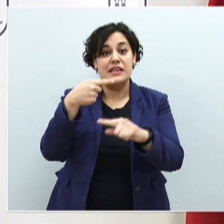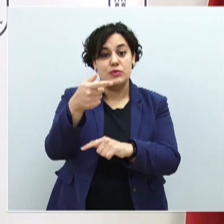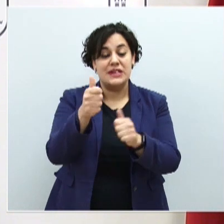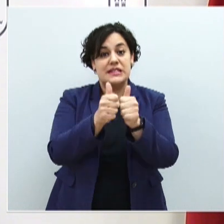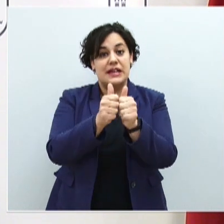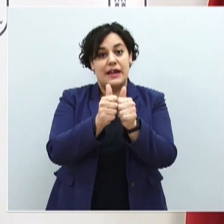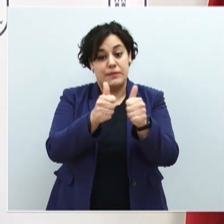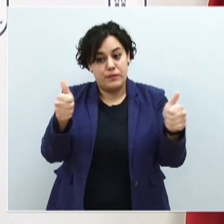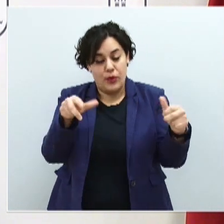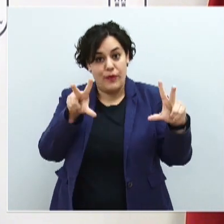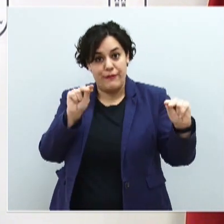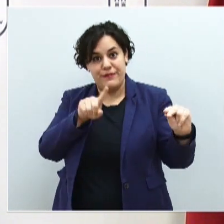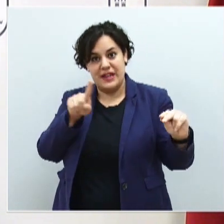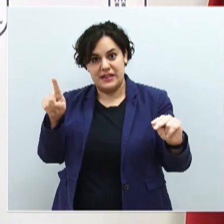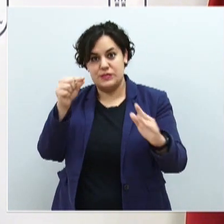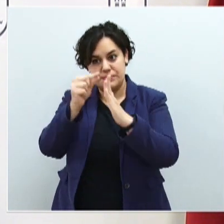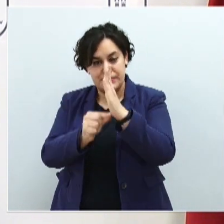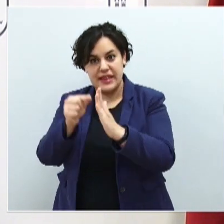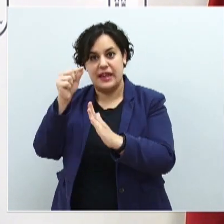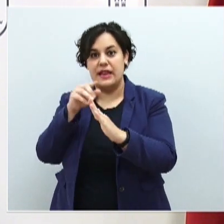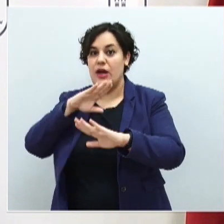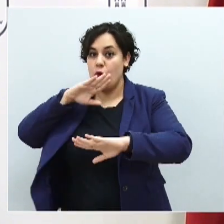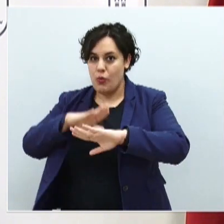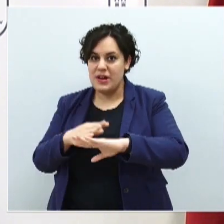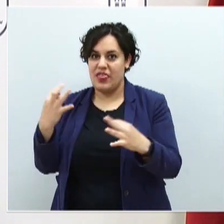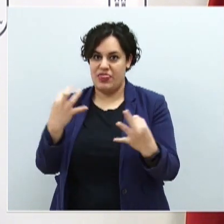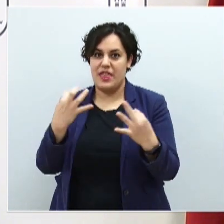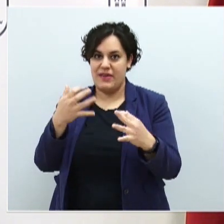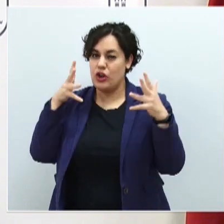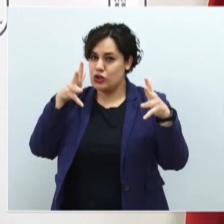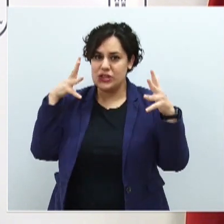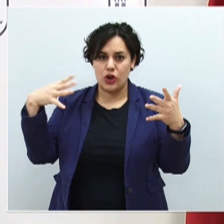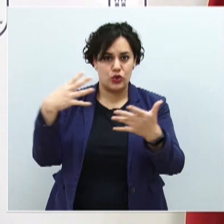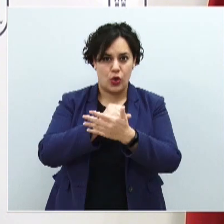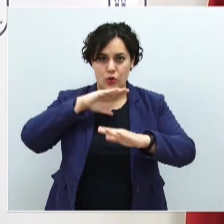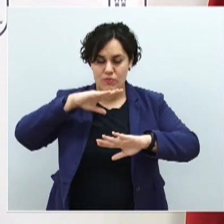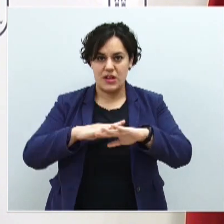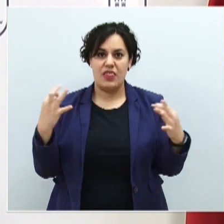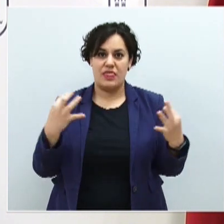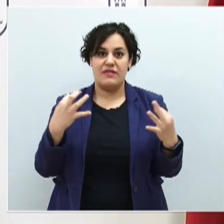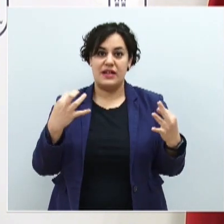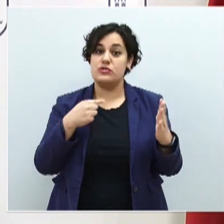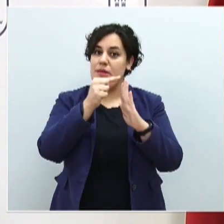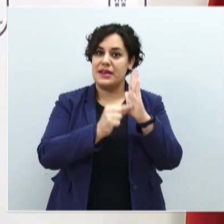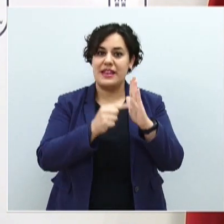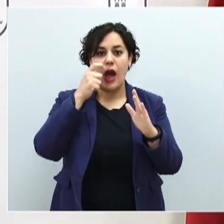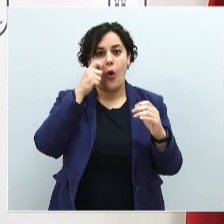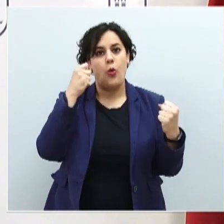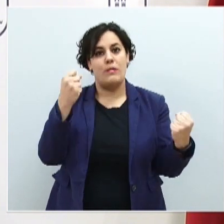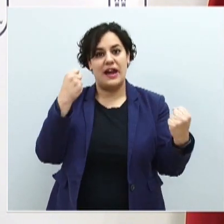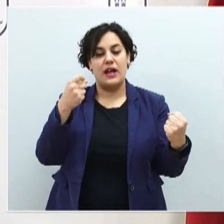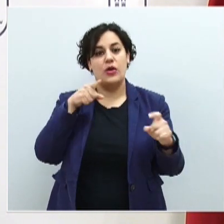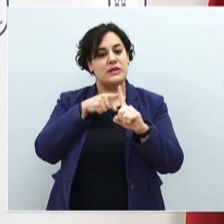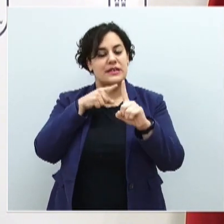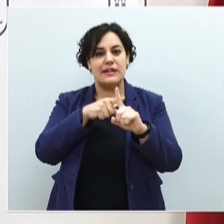familiar tiene que firmar un compromiso informado de cumplir con todas las recomendaciones y, sin duda, una medida humana para que podamos